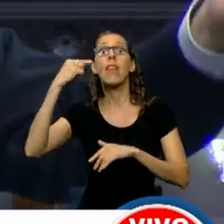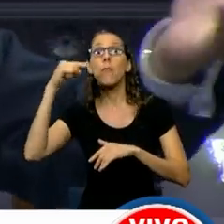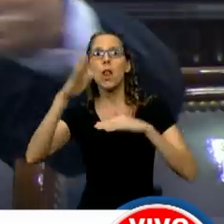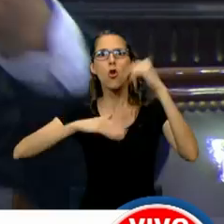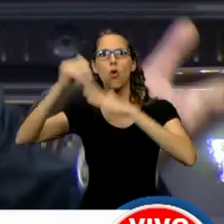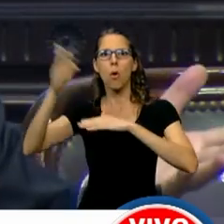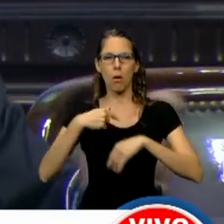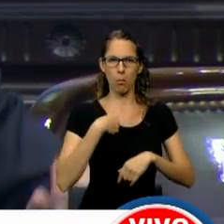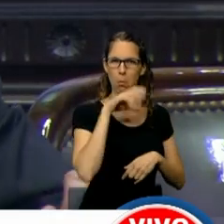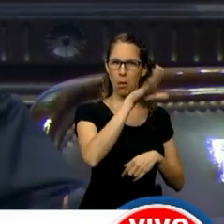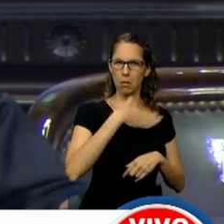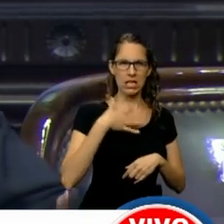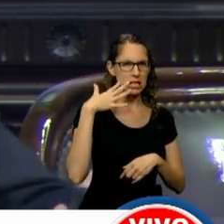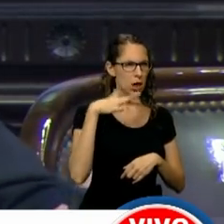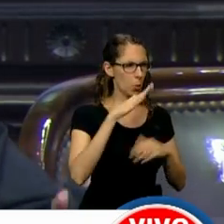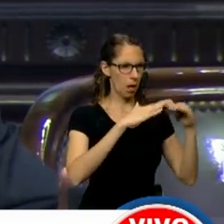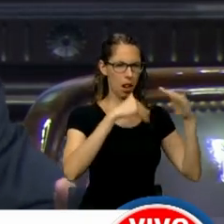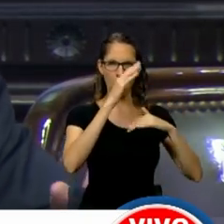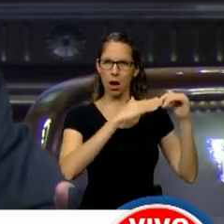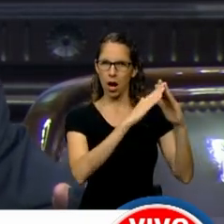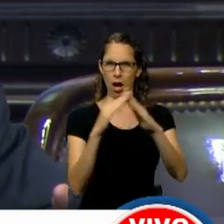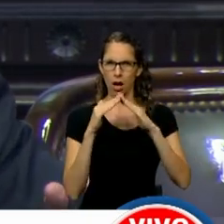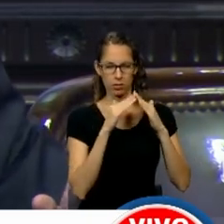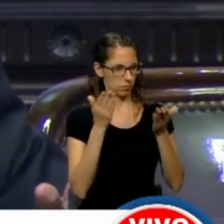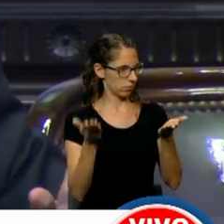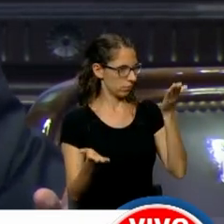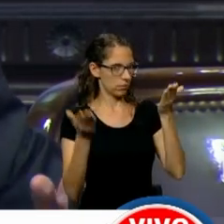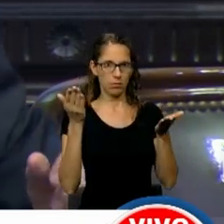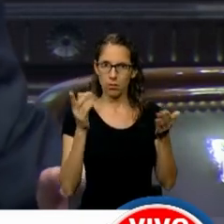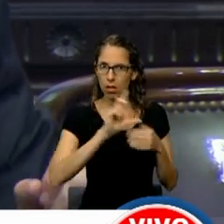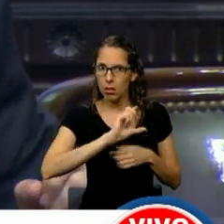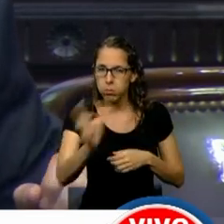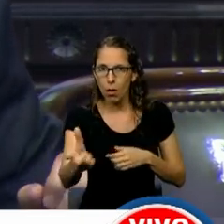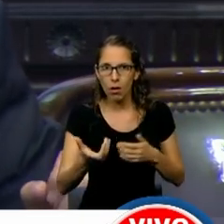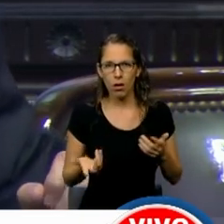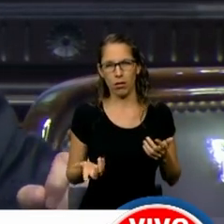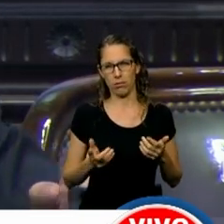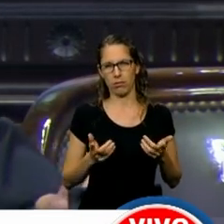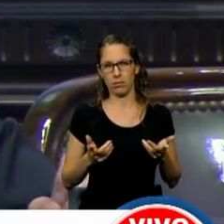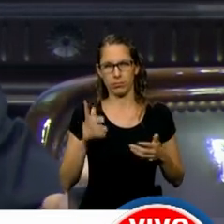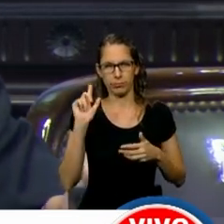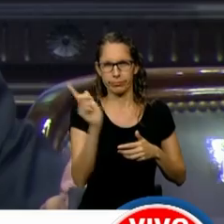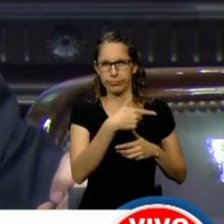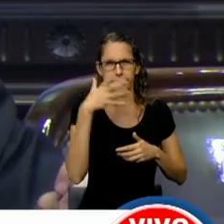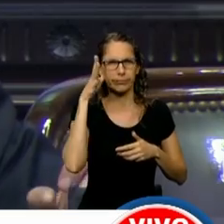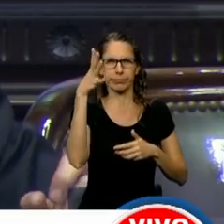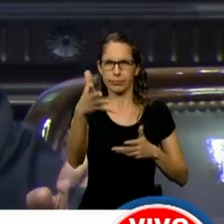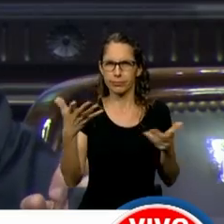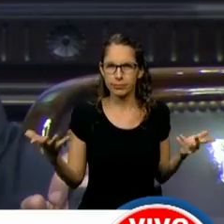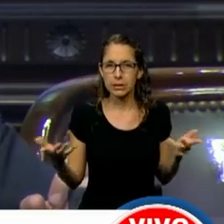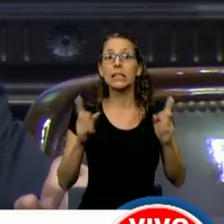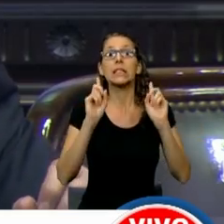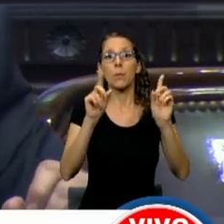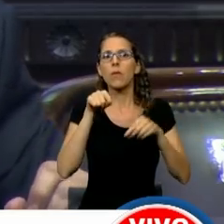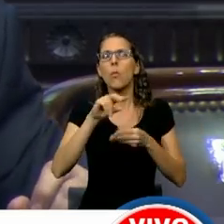cerco diferencia es una diferencia así pero si va a la derecha sostener que multiplica por 10 es una barbaridad eso además eso implica no un